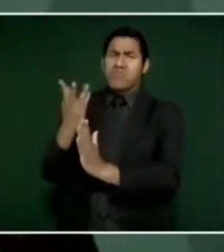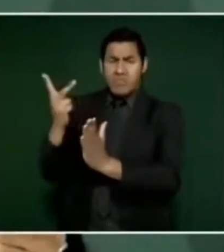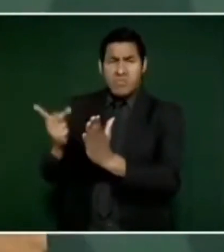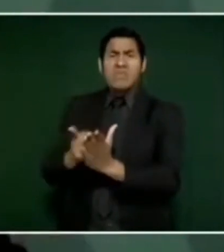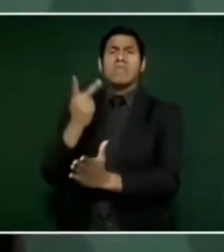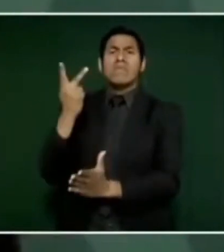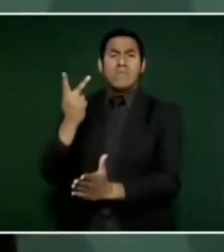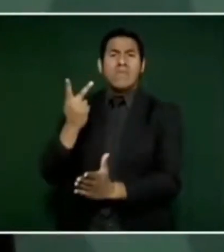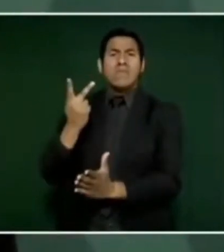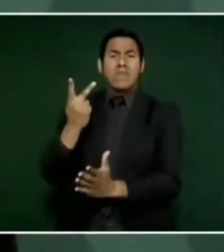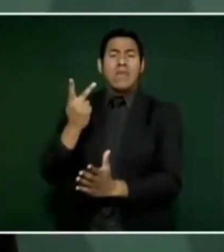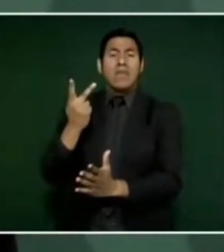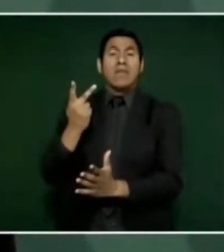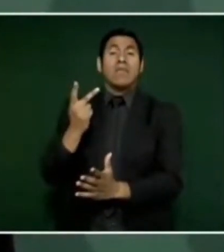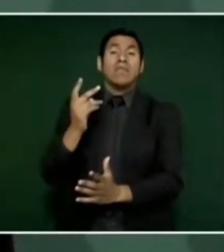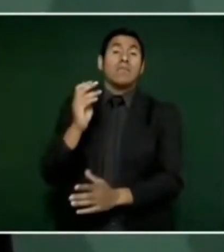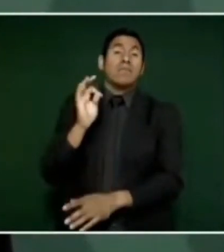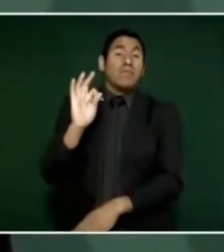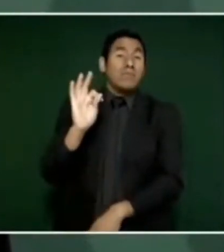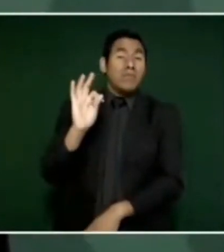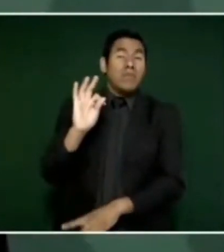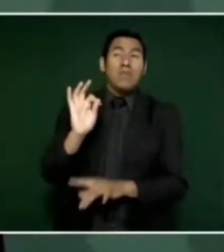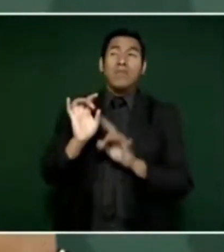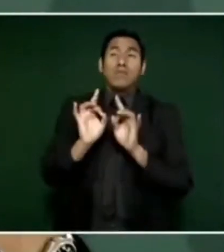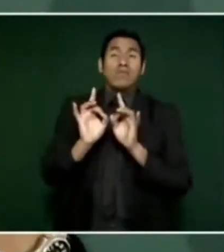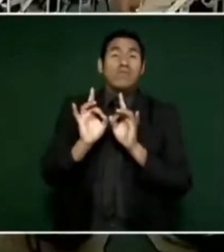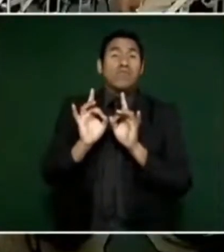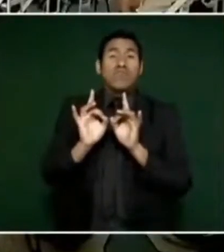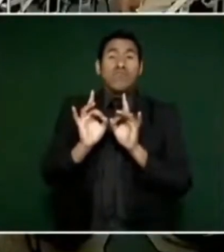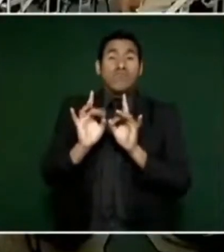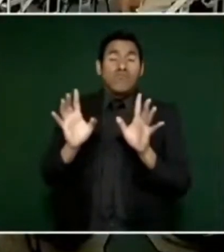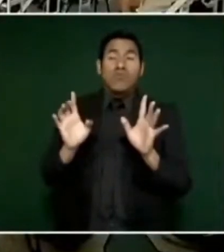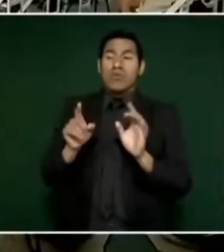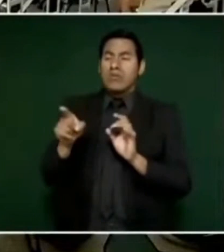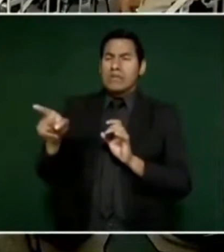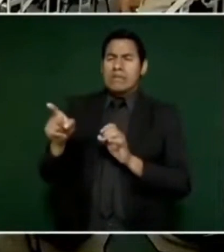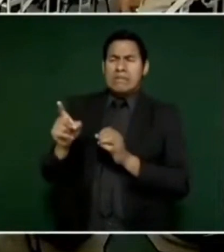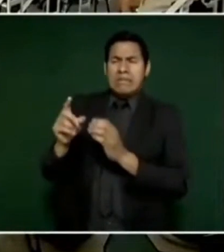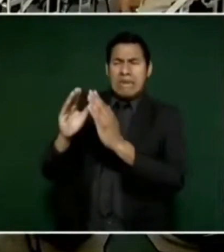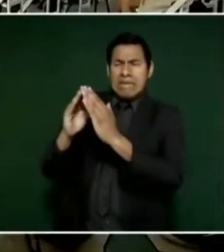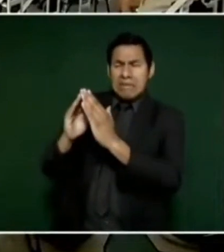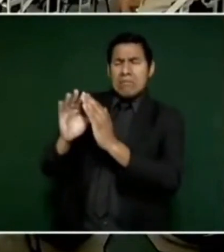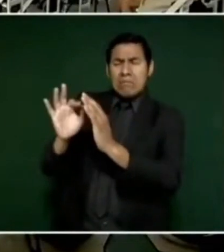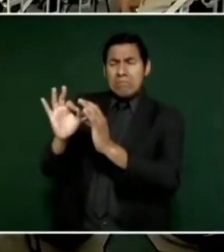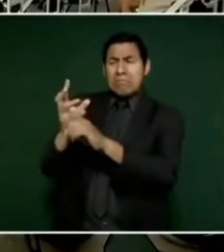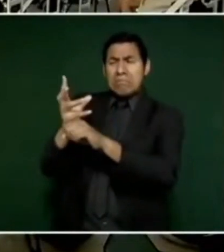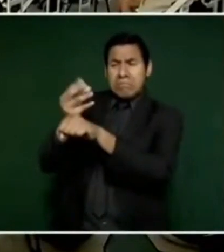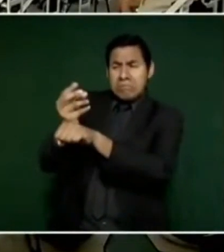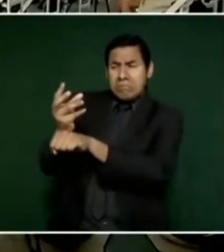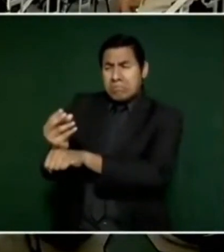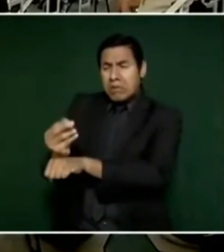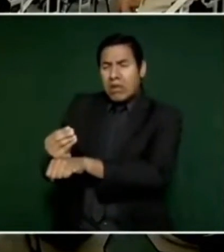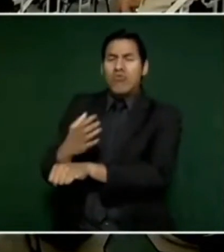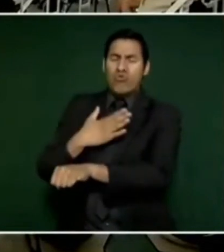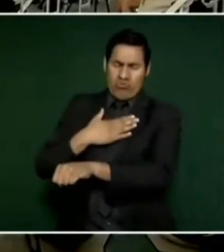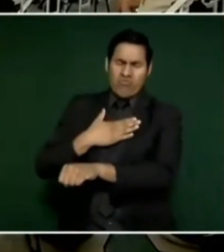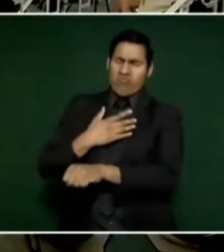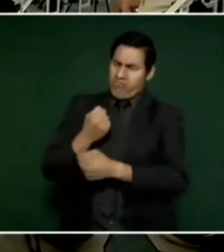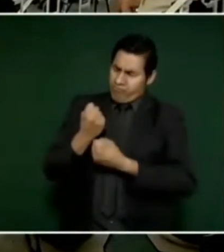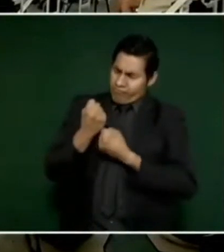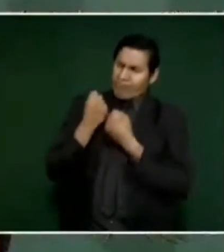Si se requiere repararla, sus recursos para la